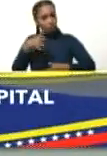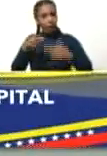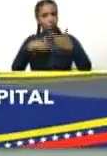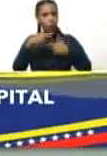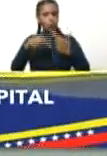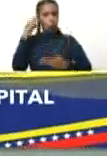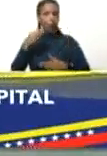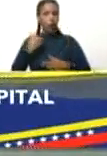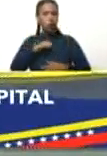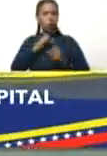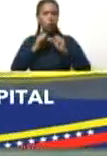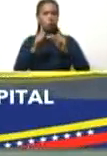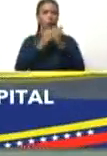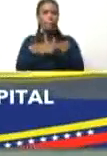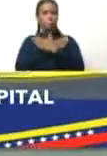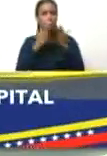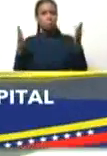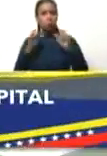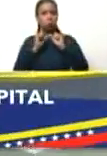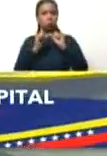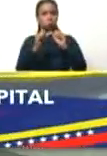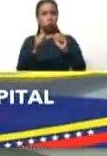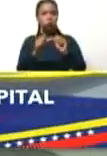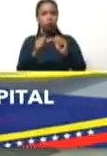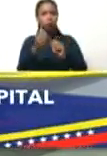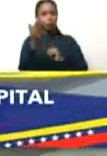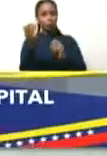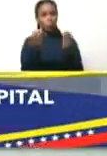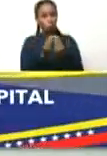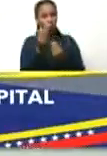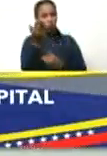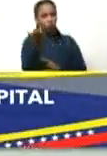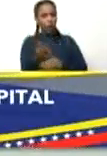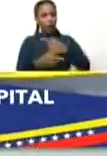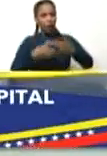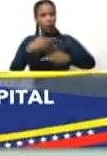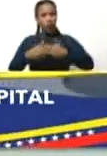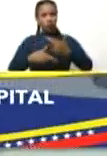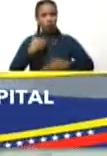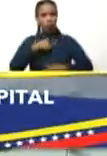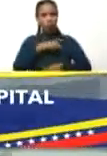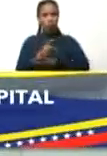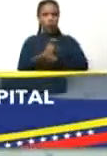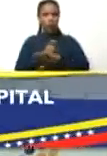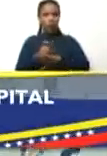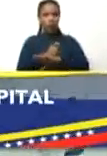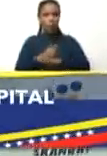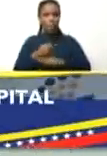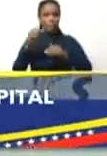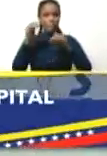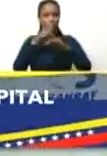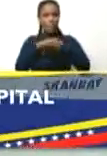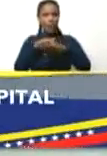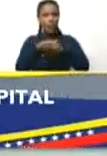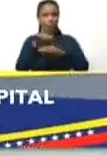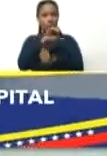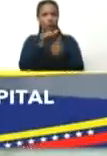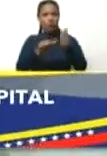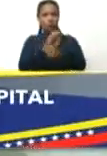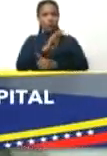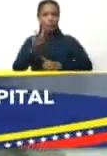seguimos dispuestos y prestos pues a seguir pues con usted, presidente, y con la revolución, con nuestro gobernador, con nuestra ministra, con nuestra